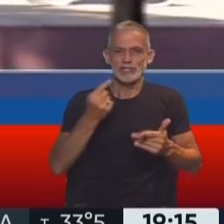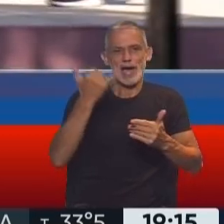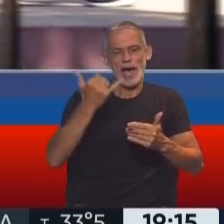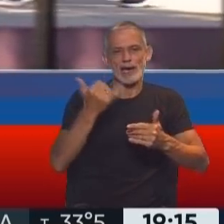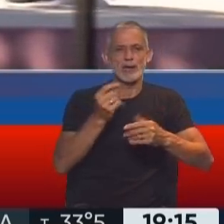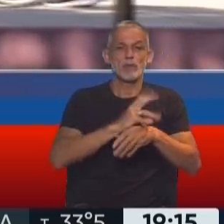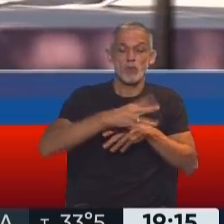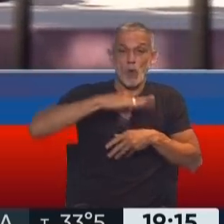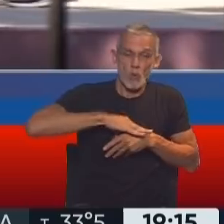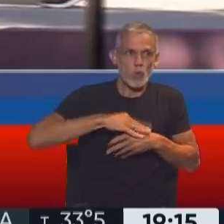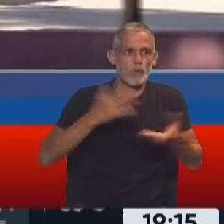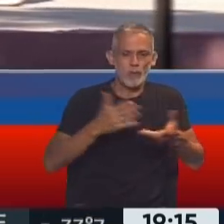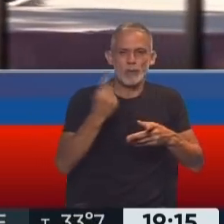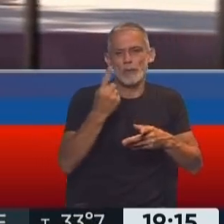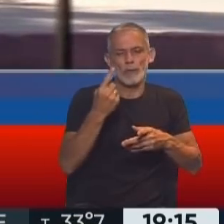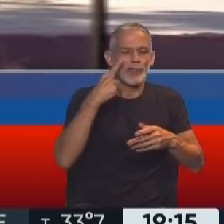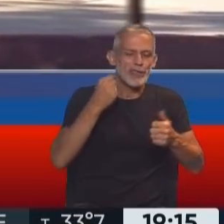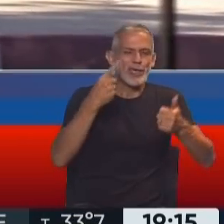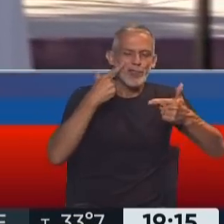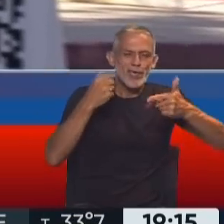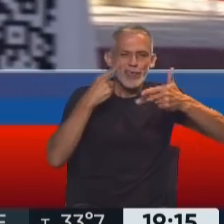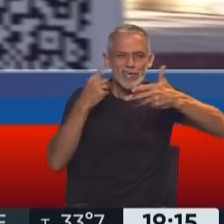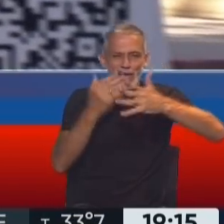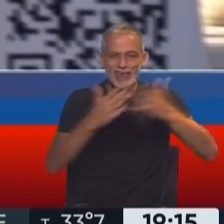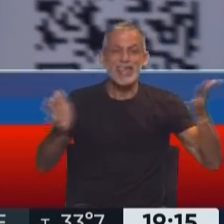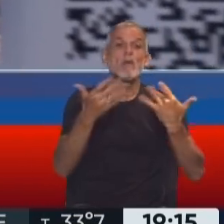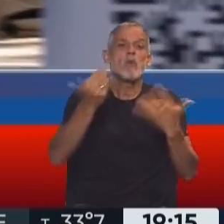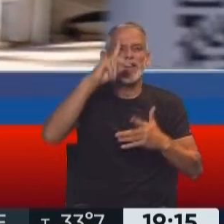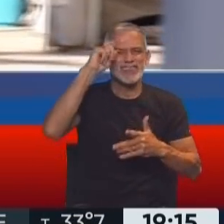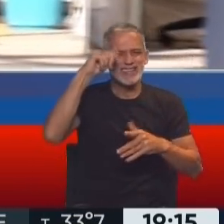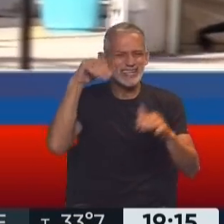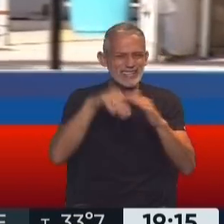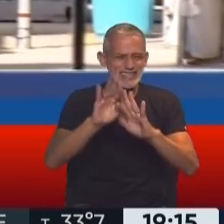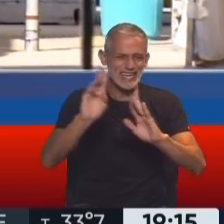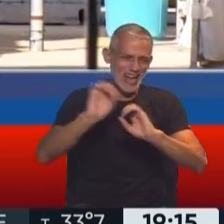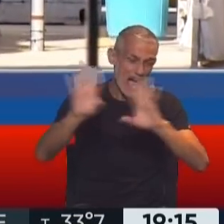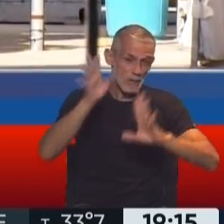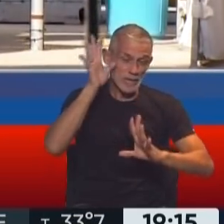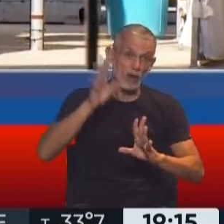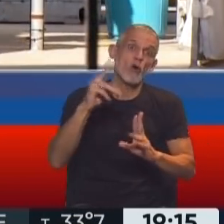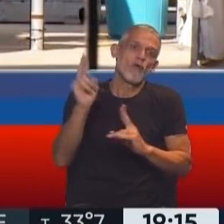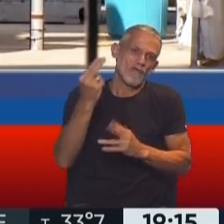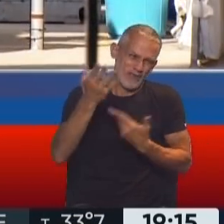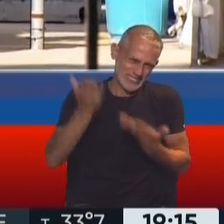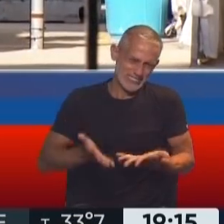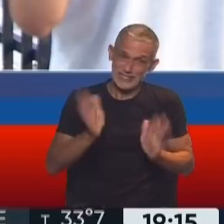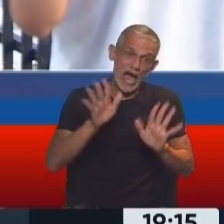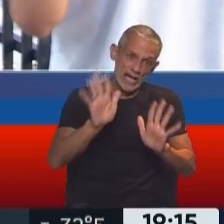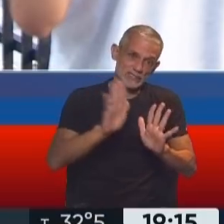muchos infectados, en el curso de unos días pueden terminar en terapia intensiva y fallecer. Lamentablemente es así el